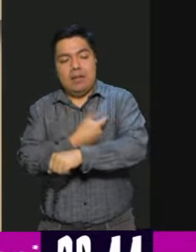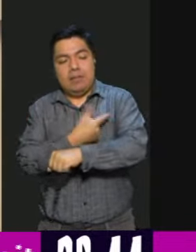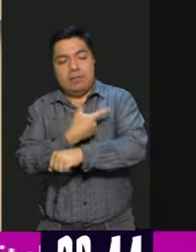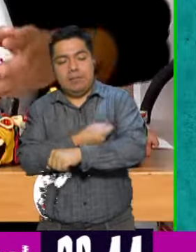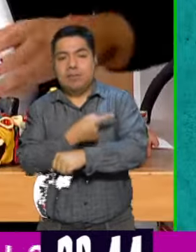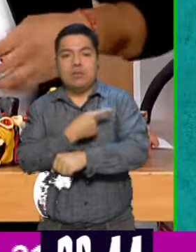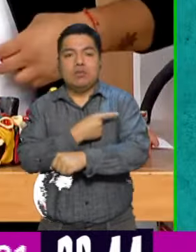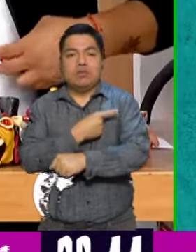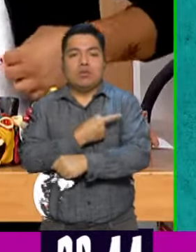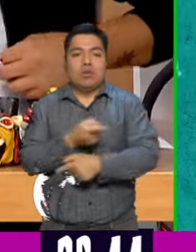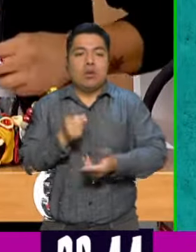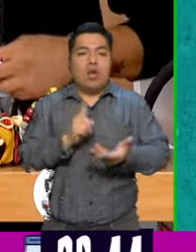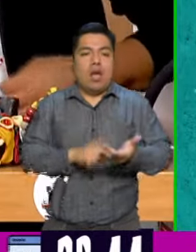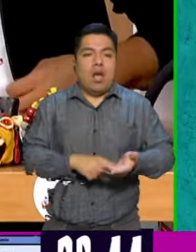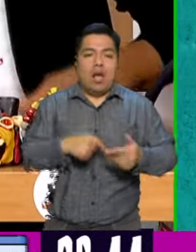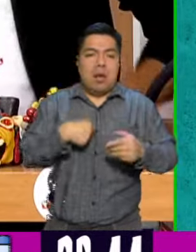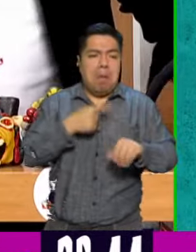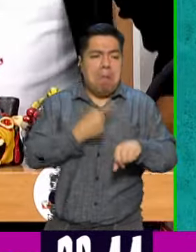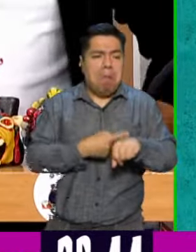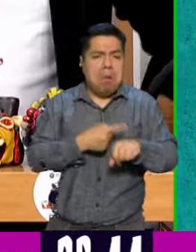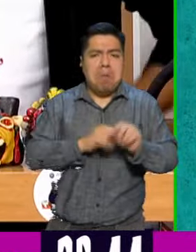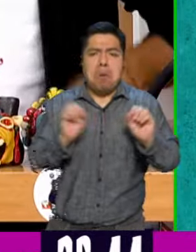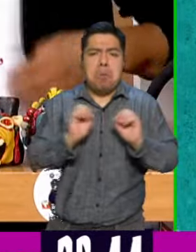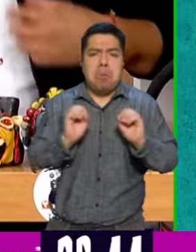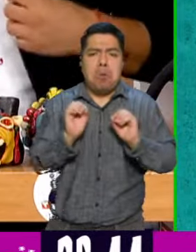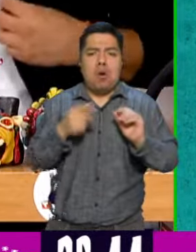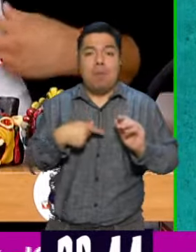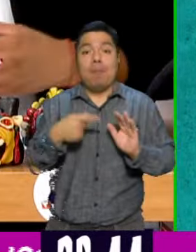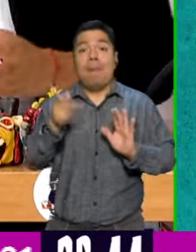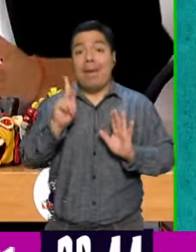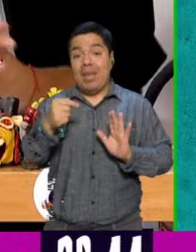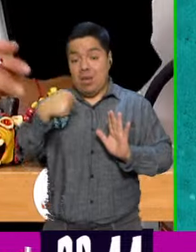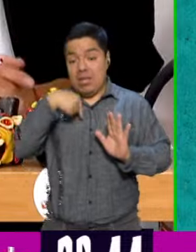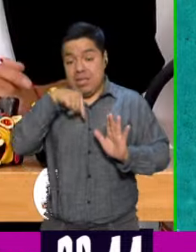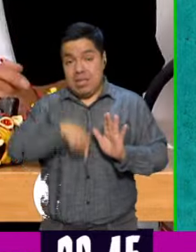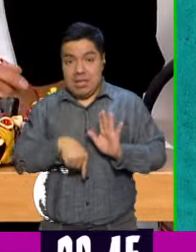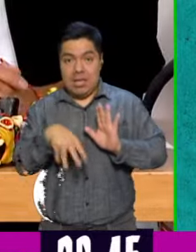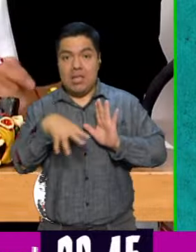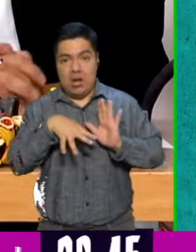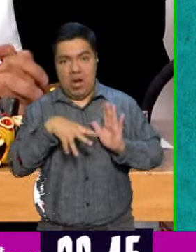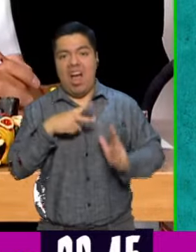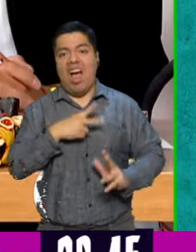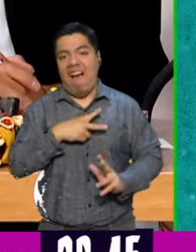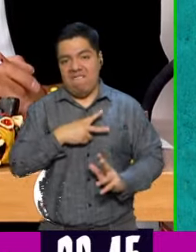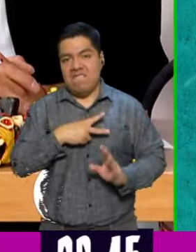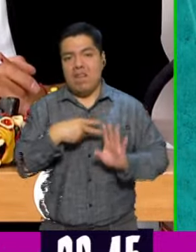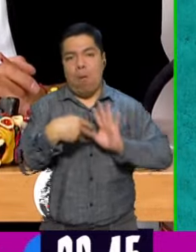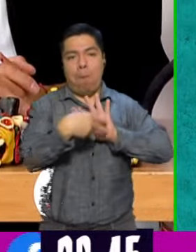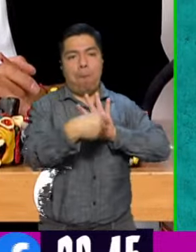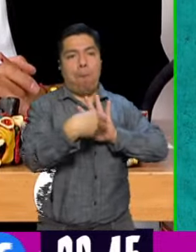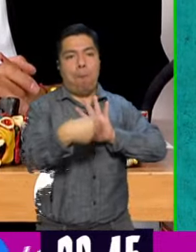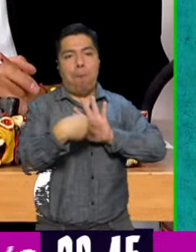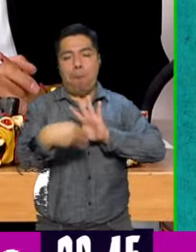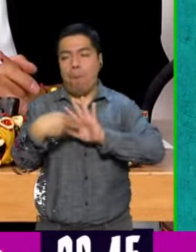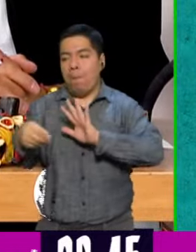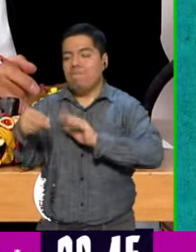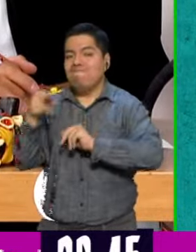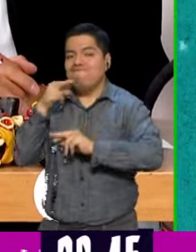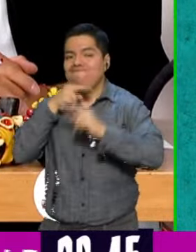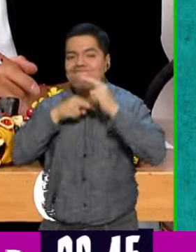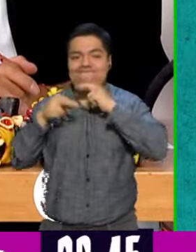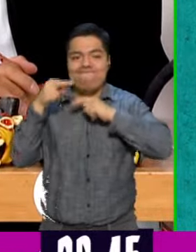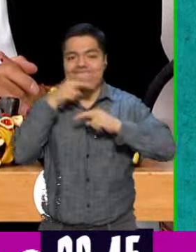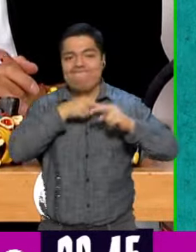portador nada más. Puedes estar contagiando. El problema es justo de los antivacunas, tu